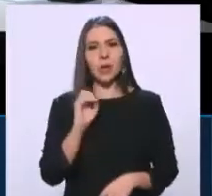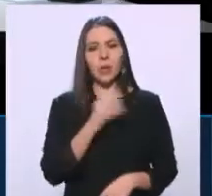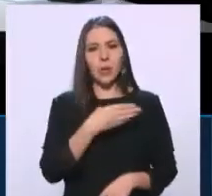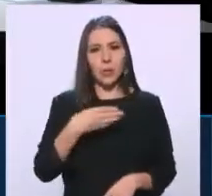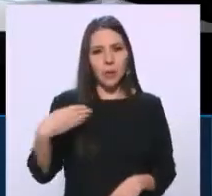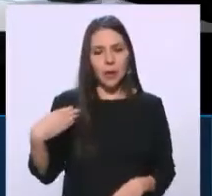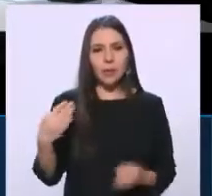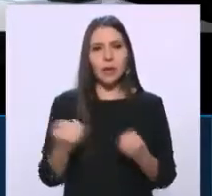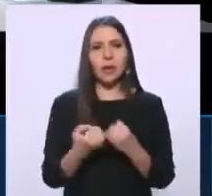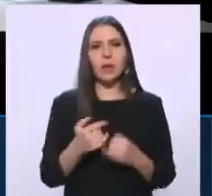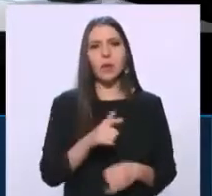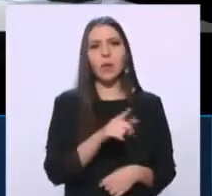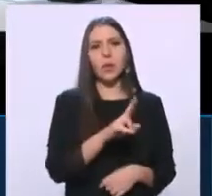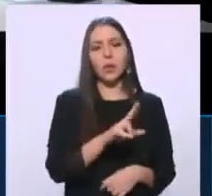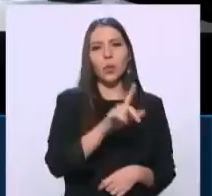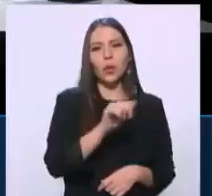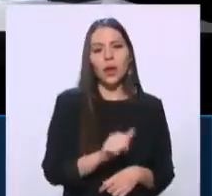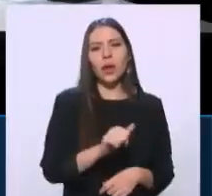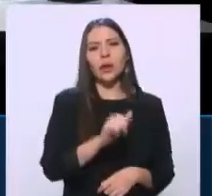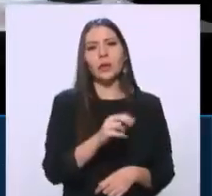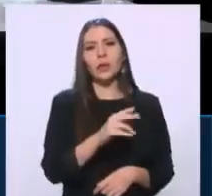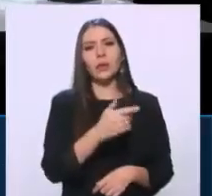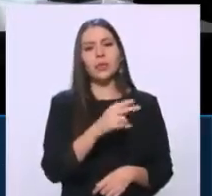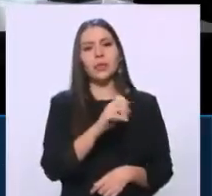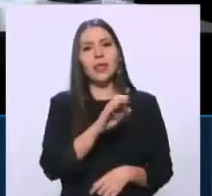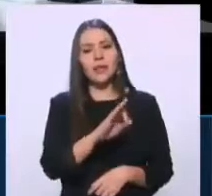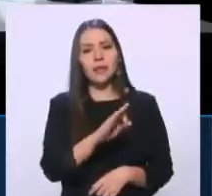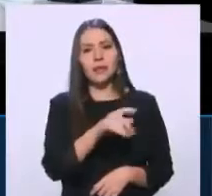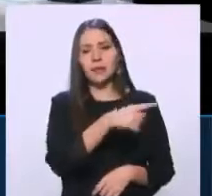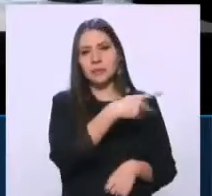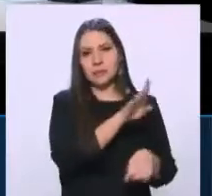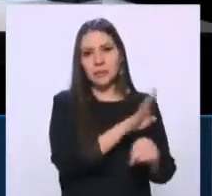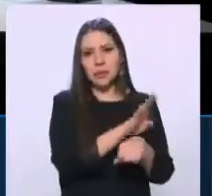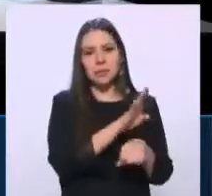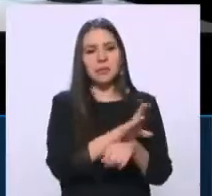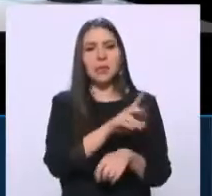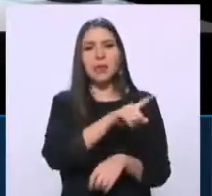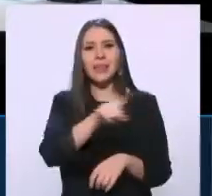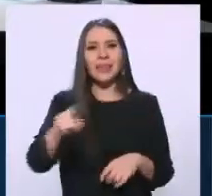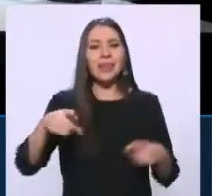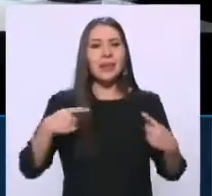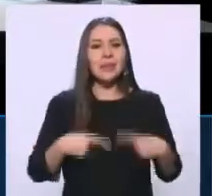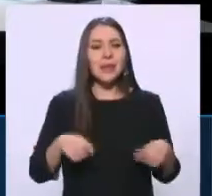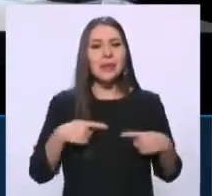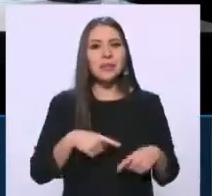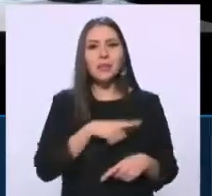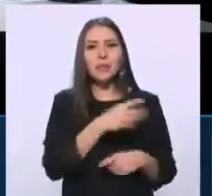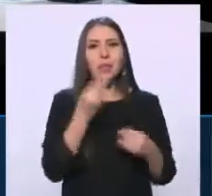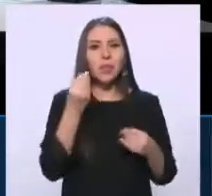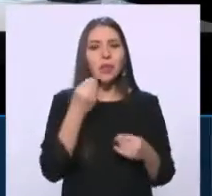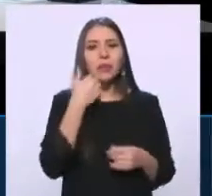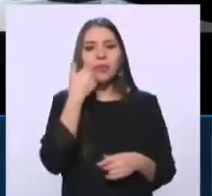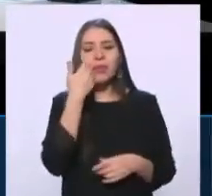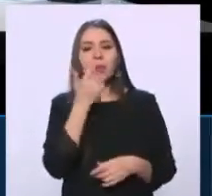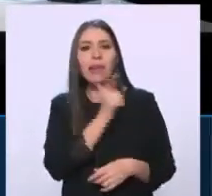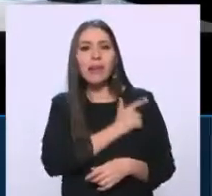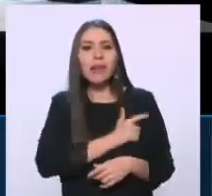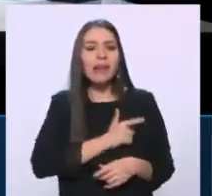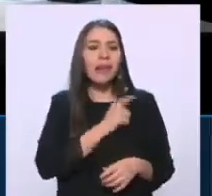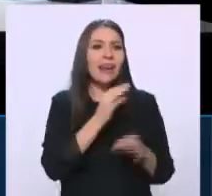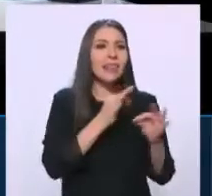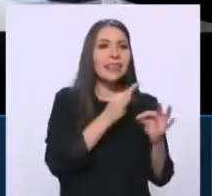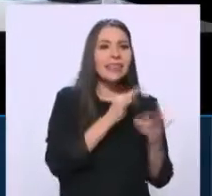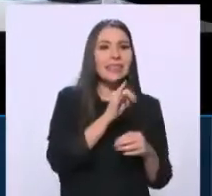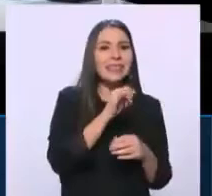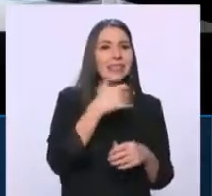y Lula en su momento no alcanzaron a cumplir con las expectativas de muchas personas que,